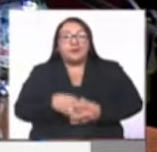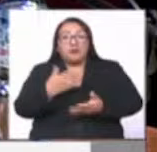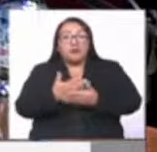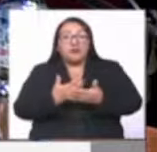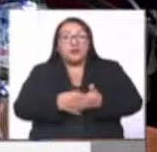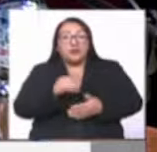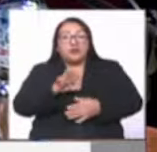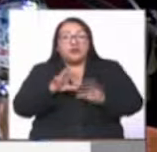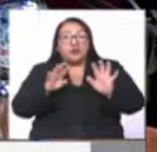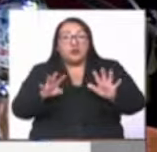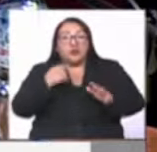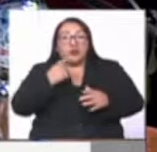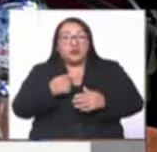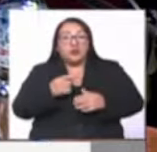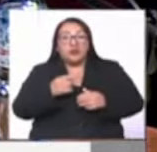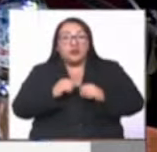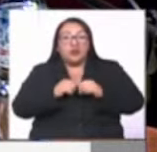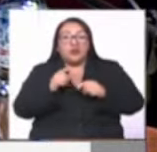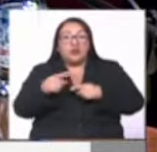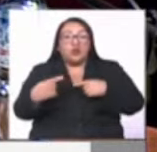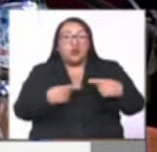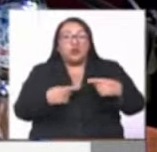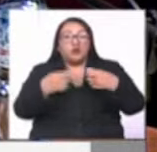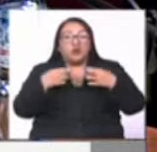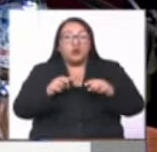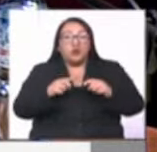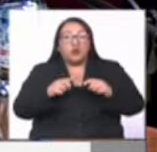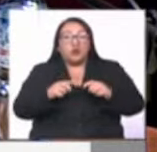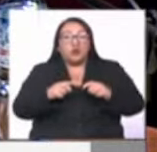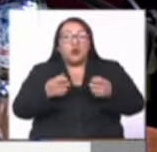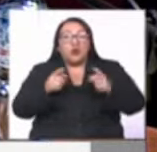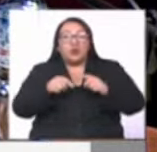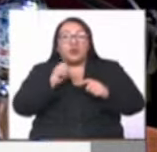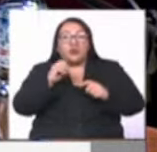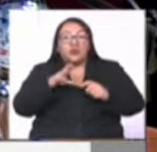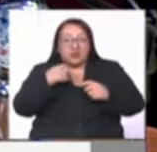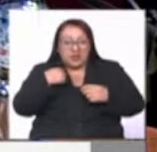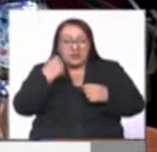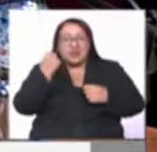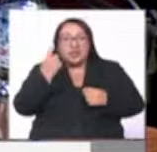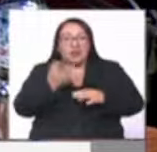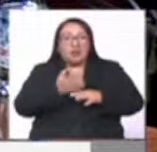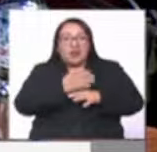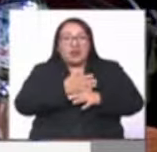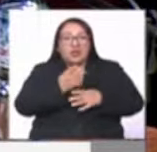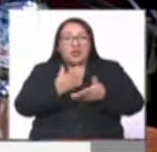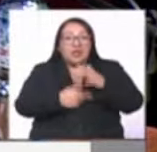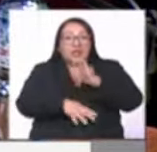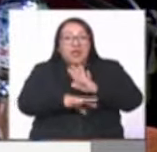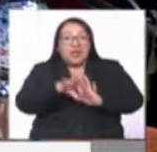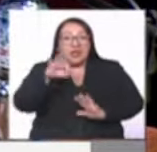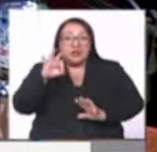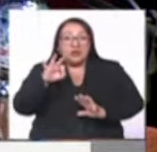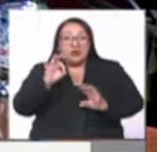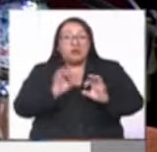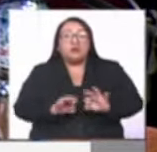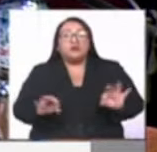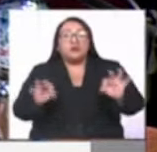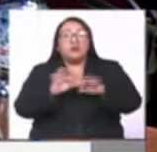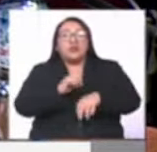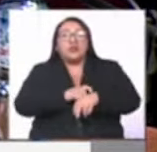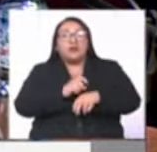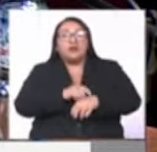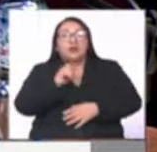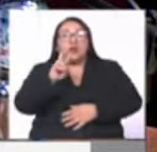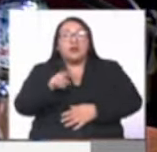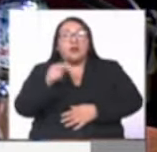de esa sentencia durante el concurso Público de nombramiento se entendió que la elección correspondía al periodo